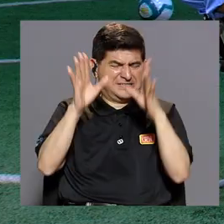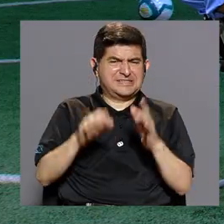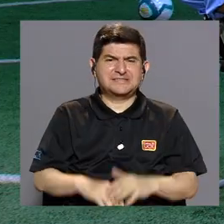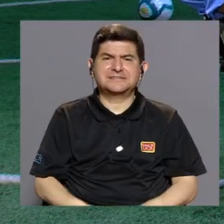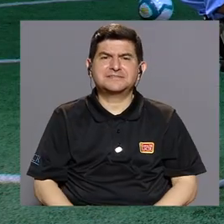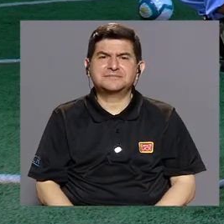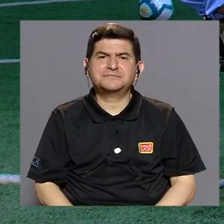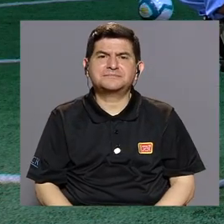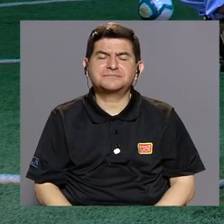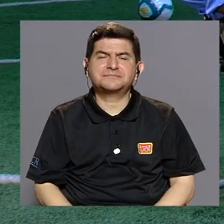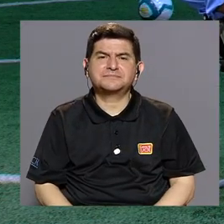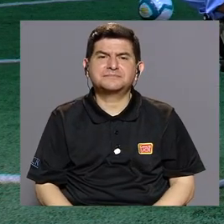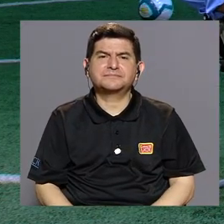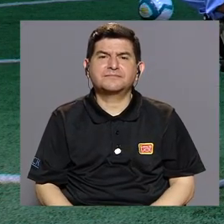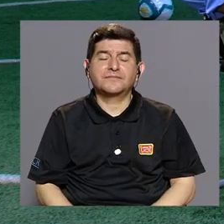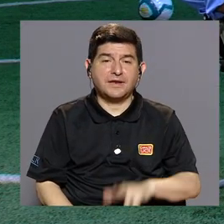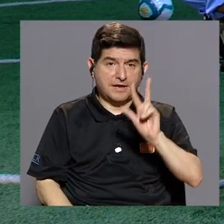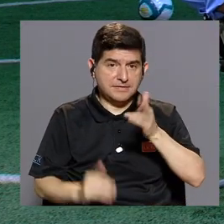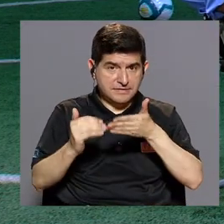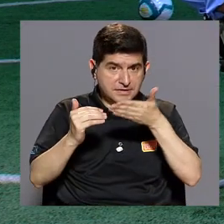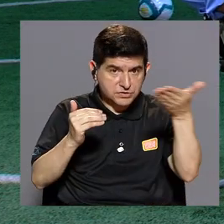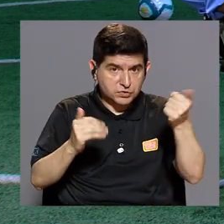¿verdad? 3 cosas.